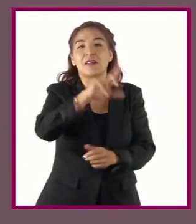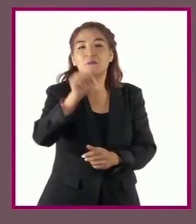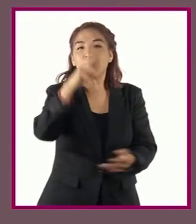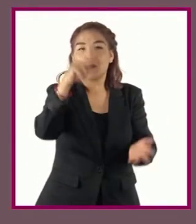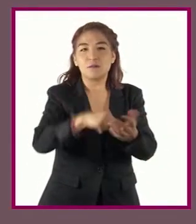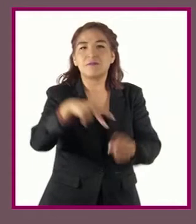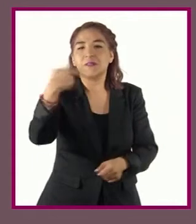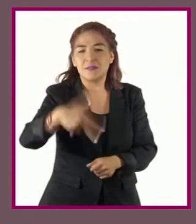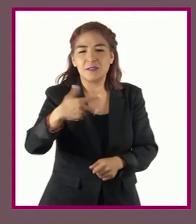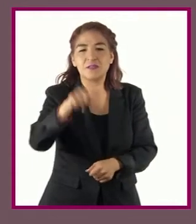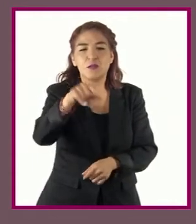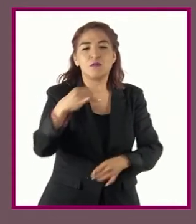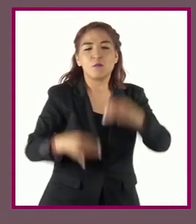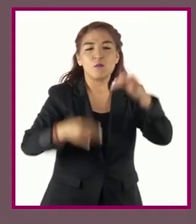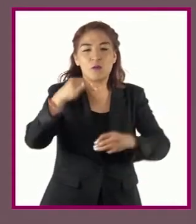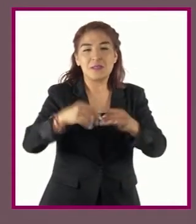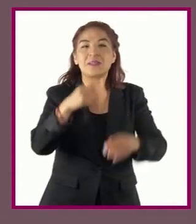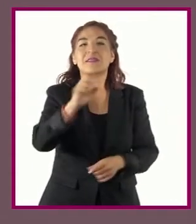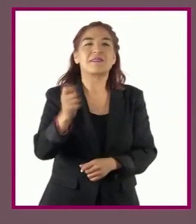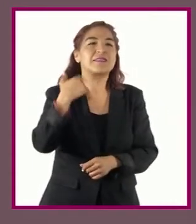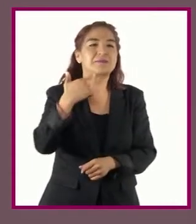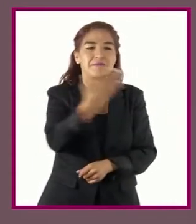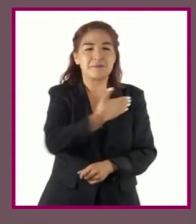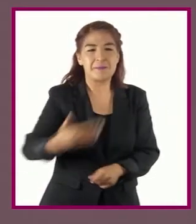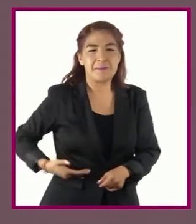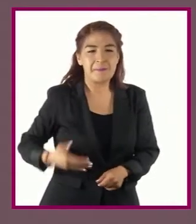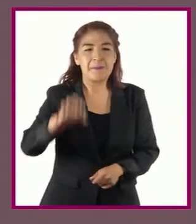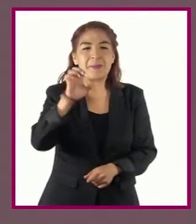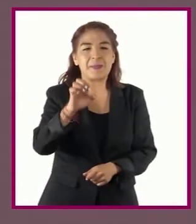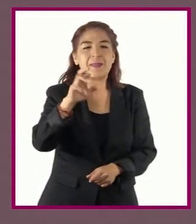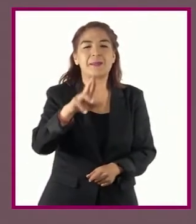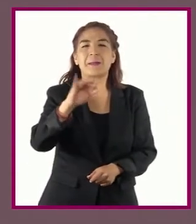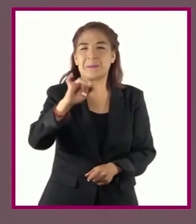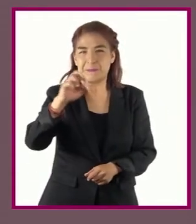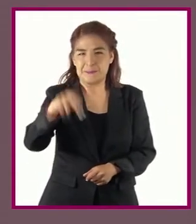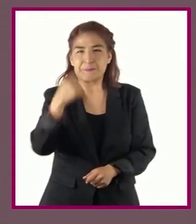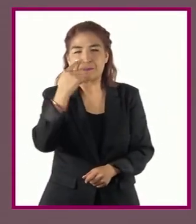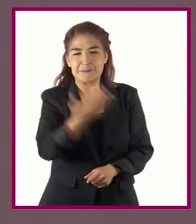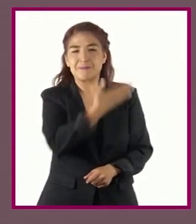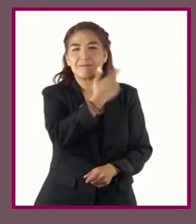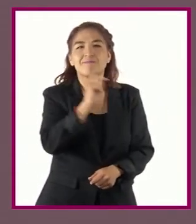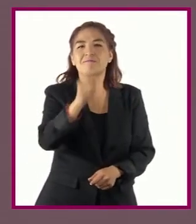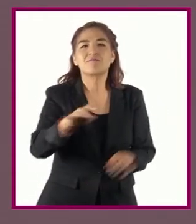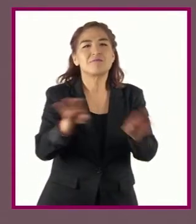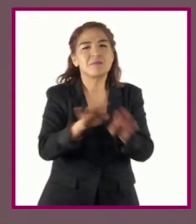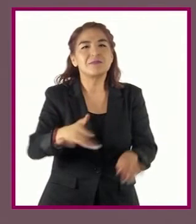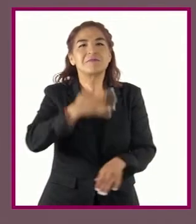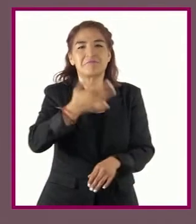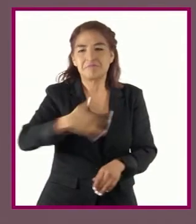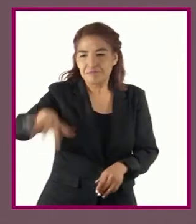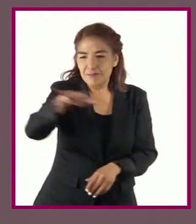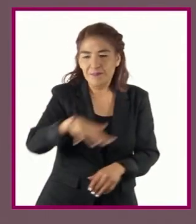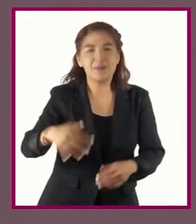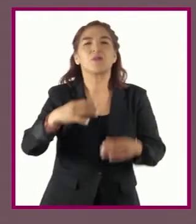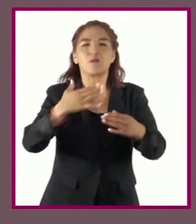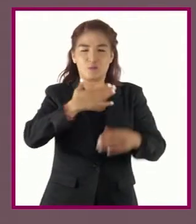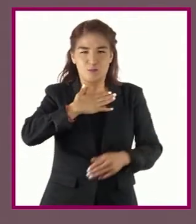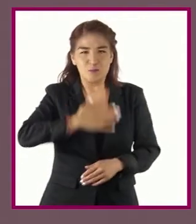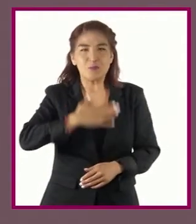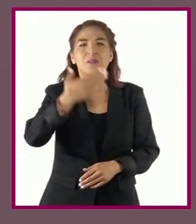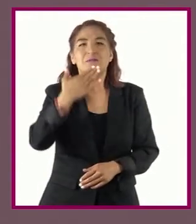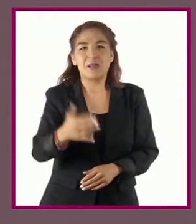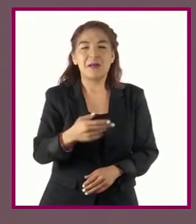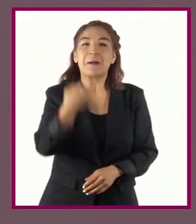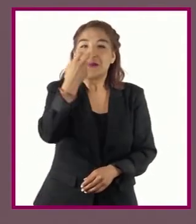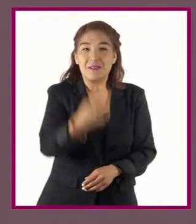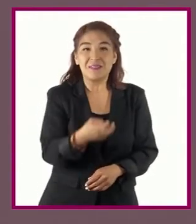se realizó un juicio al expresidente y dictador Montt, lo cual generó un sentimiento de justicia entre la población, aunque la